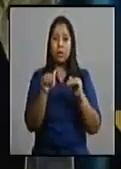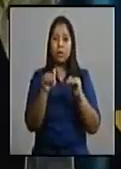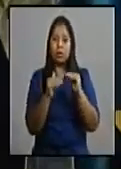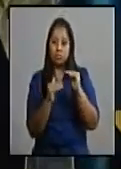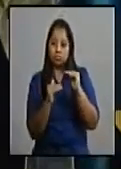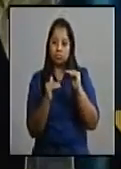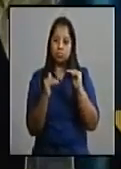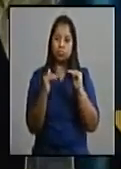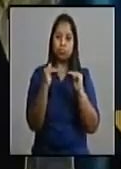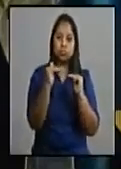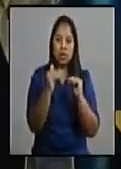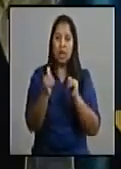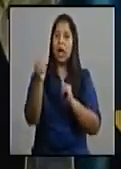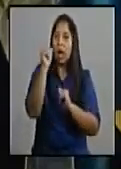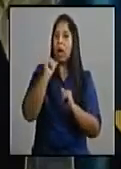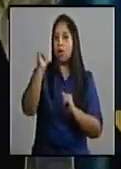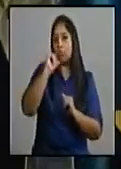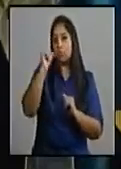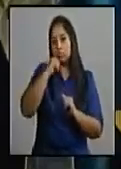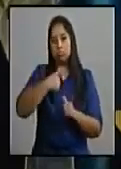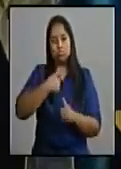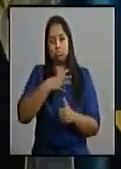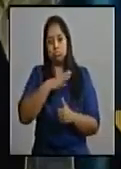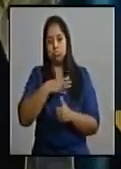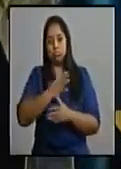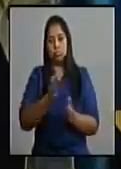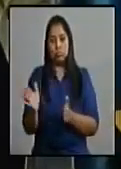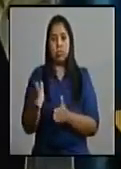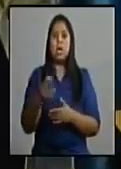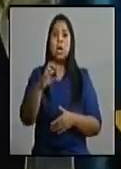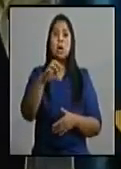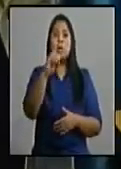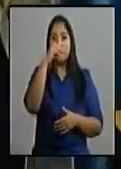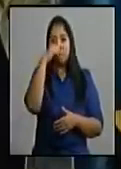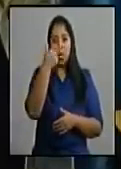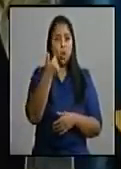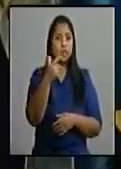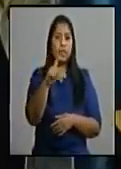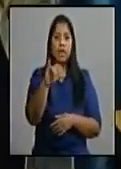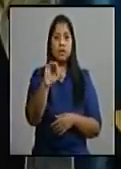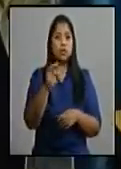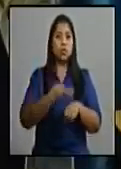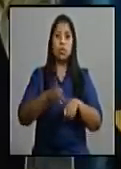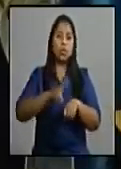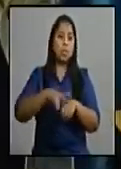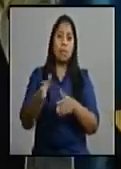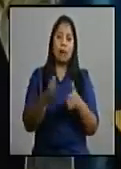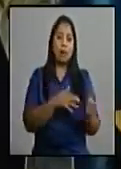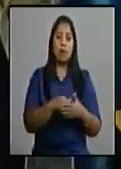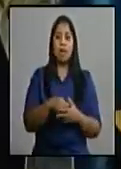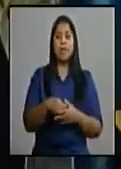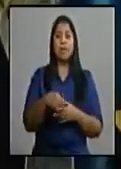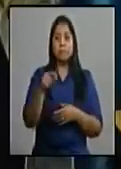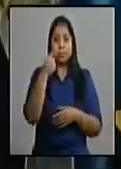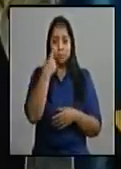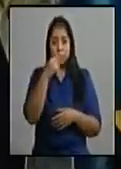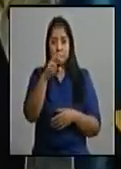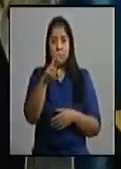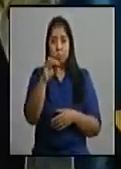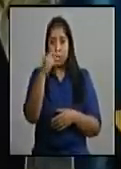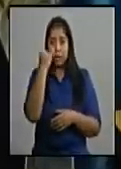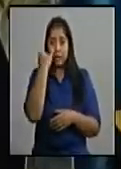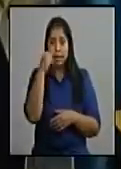con los líquidos que estoy tomando. Potasio normal, proteína C reactiva, que es importantísima, a ver que no se